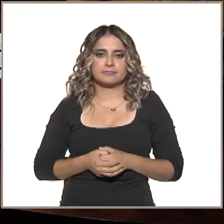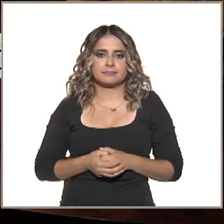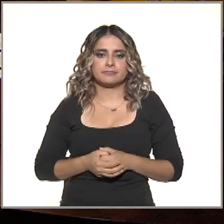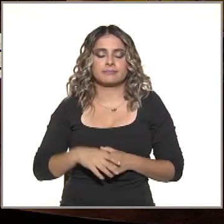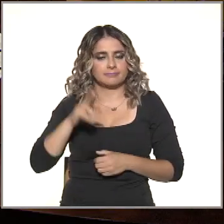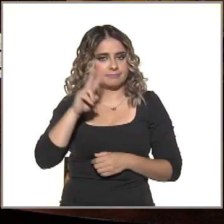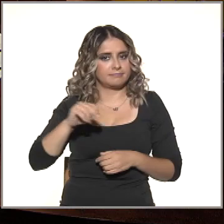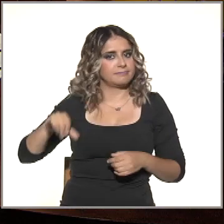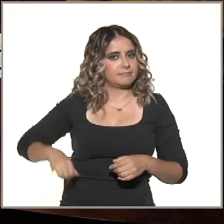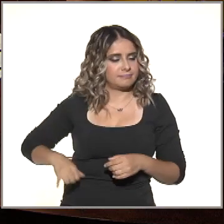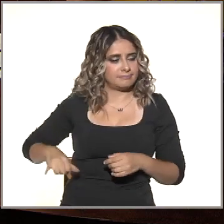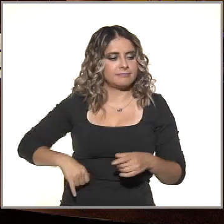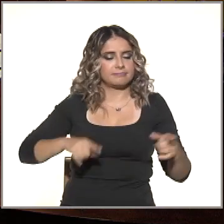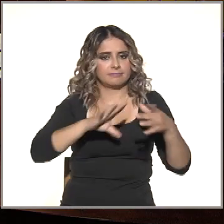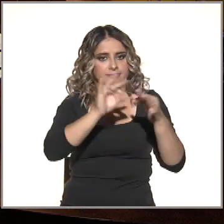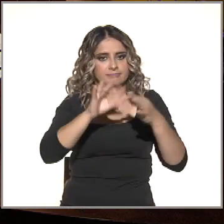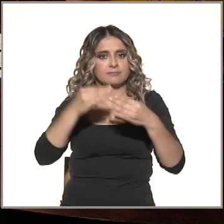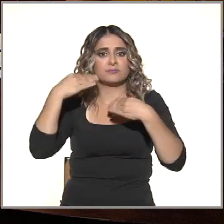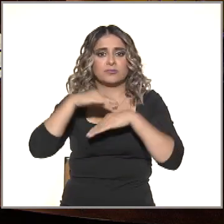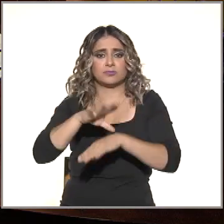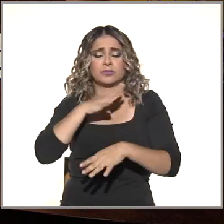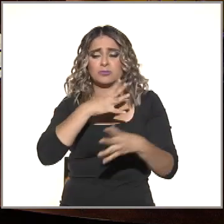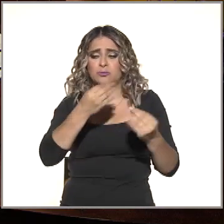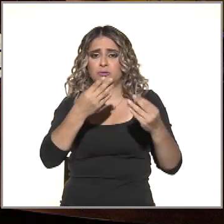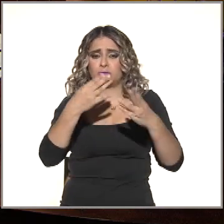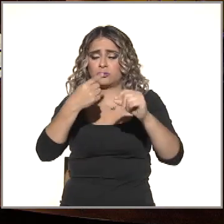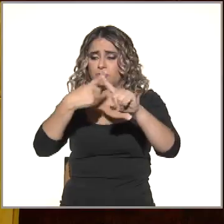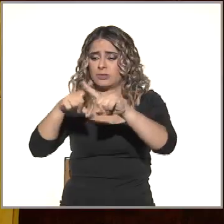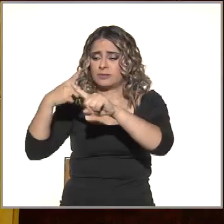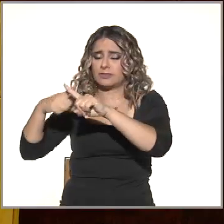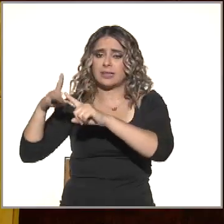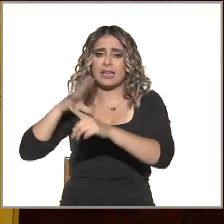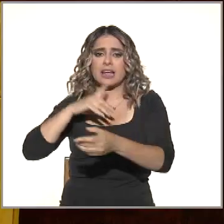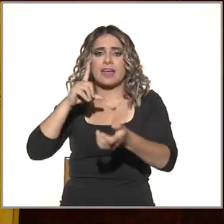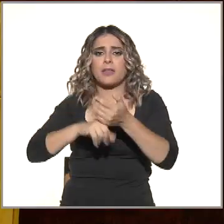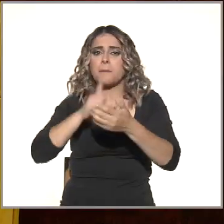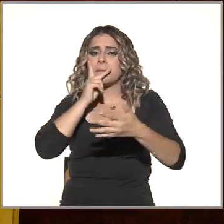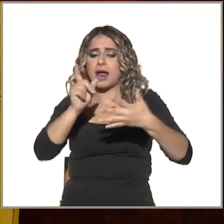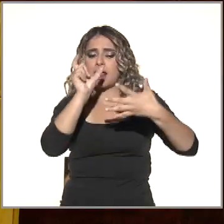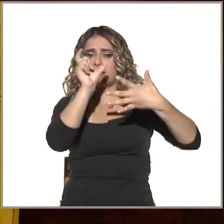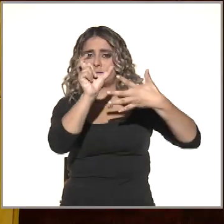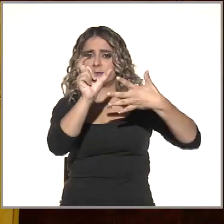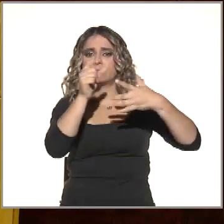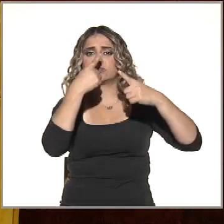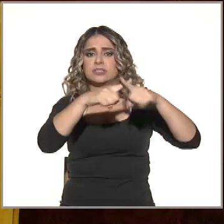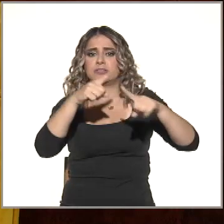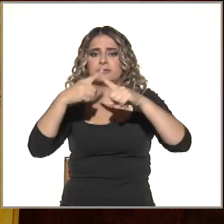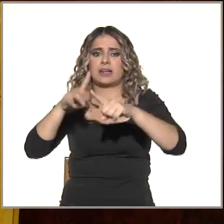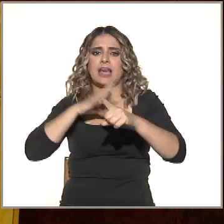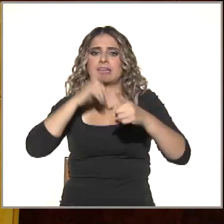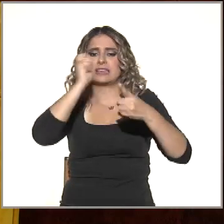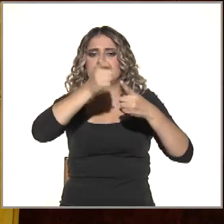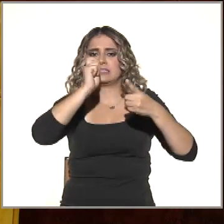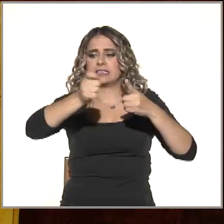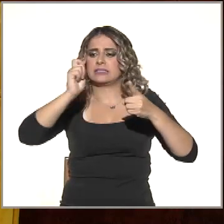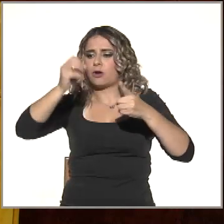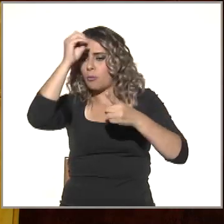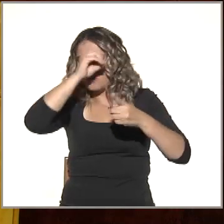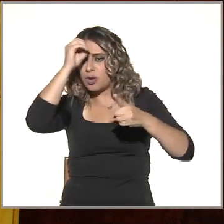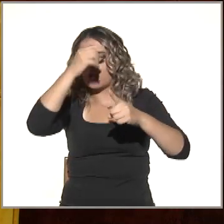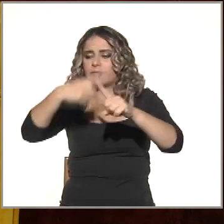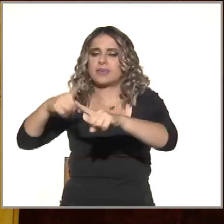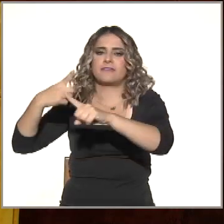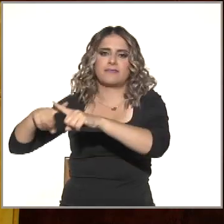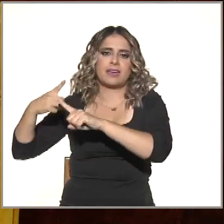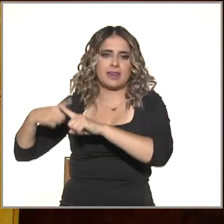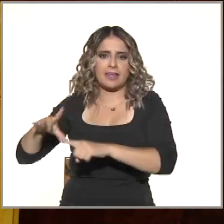es muy interesante lo que dijeron sobre la cantidad de matices que tiene una palabra y cómo se pueden interpretar estas. Y ahora que la comunicación da